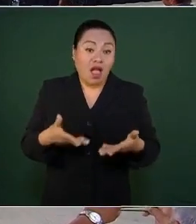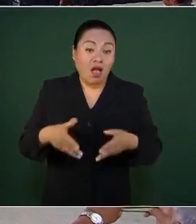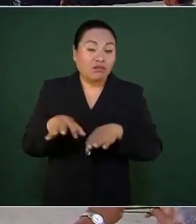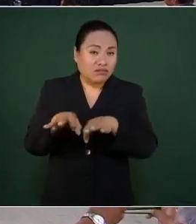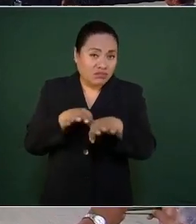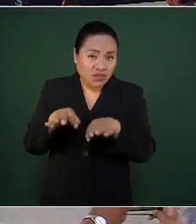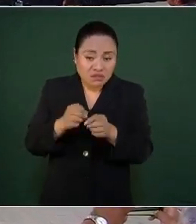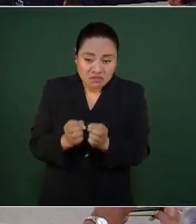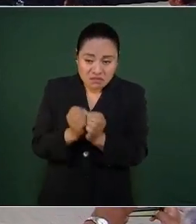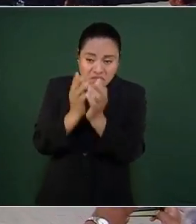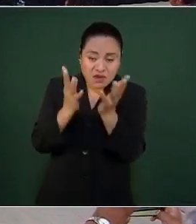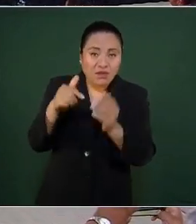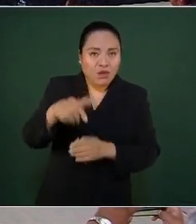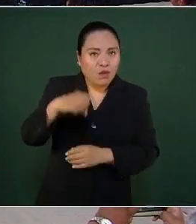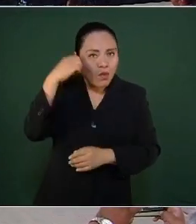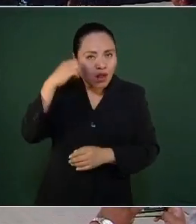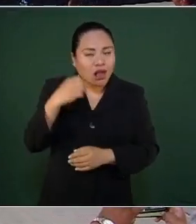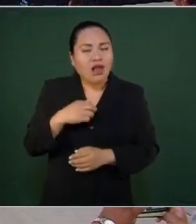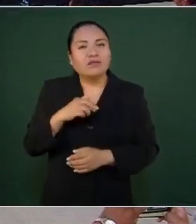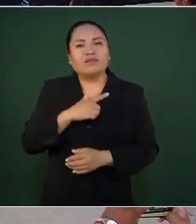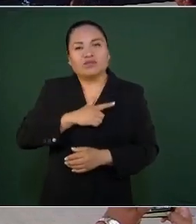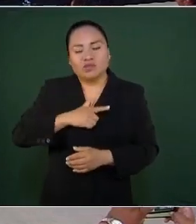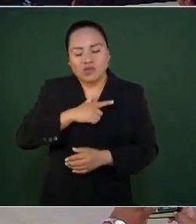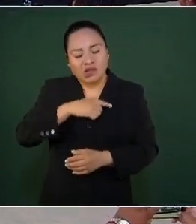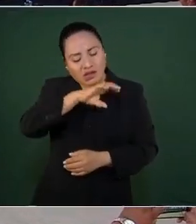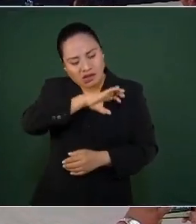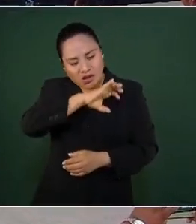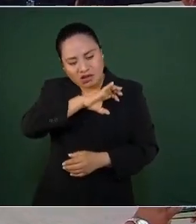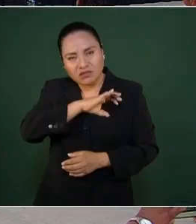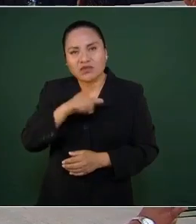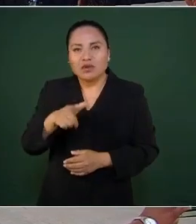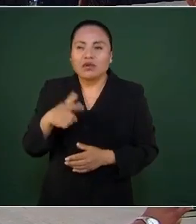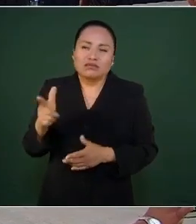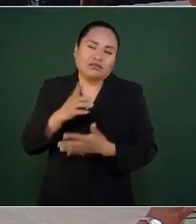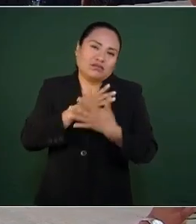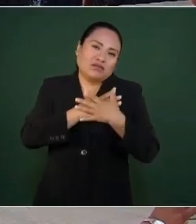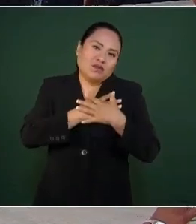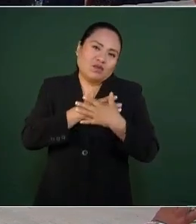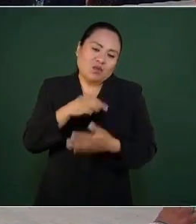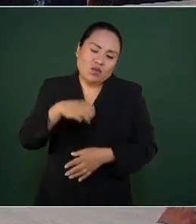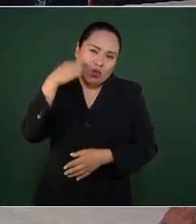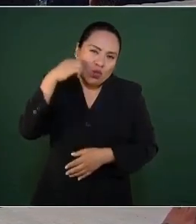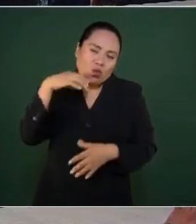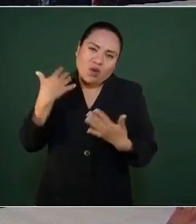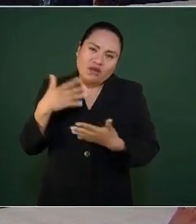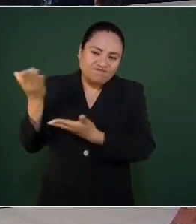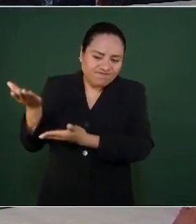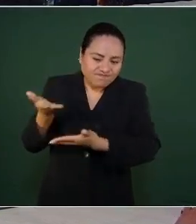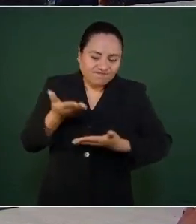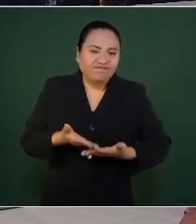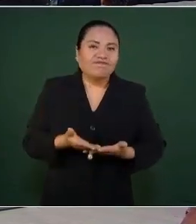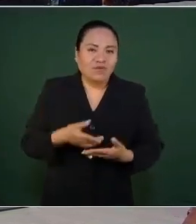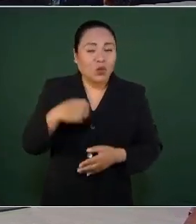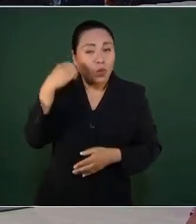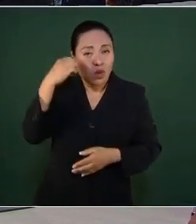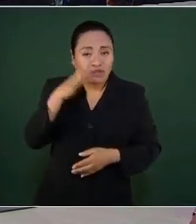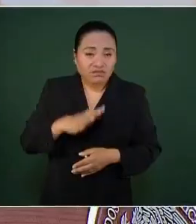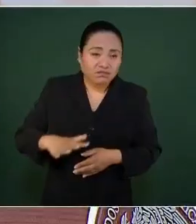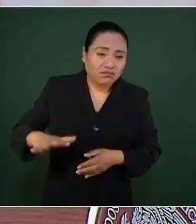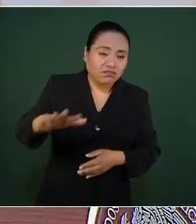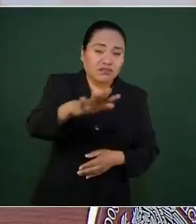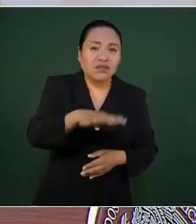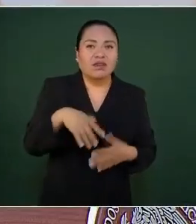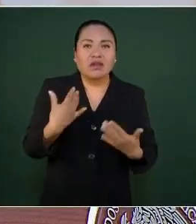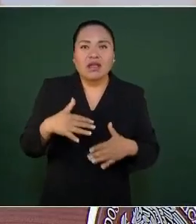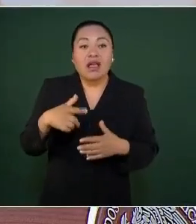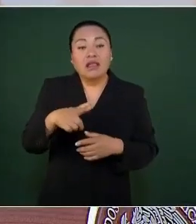lo recibe nuevamente con cariño. Su amor por Oaxaca, por el Oaxaca profundo y la